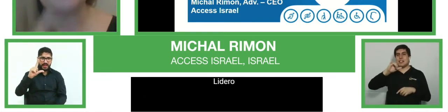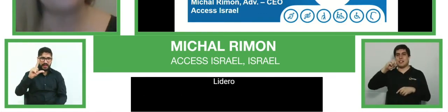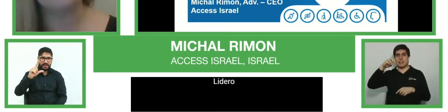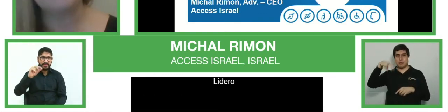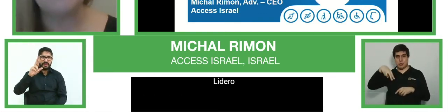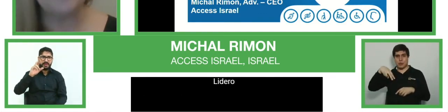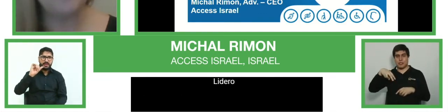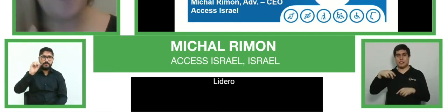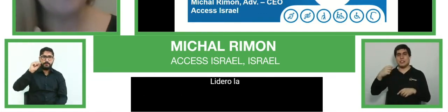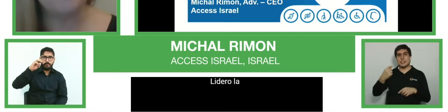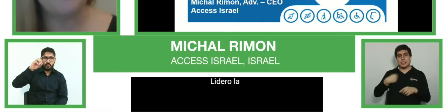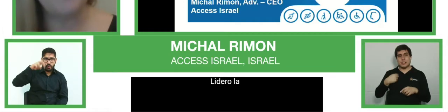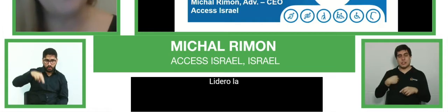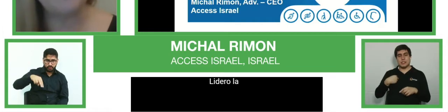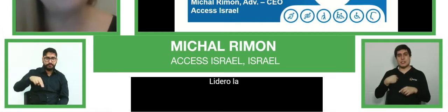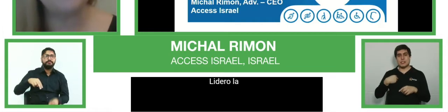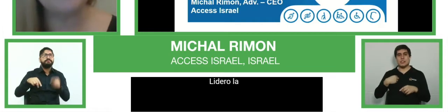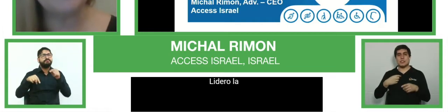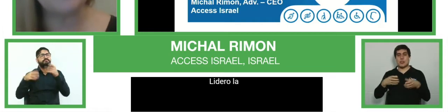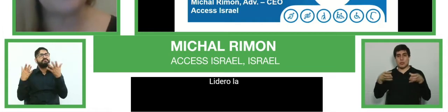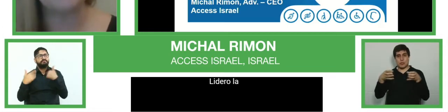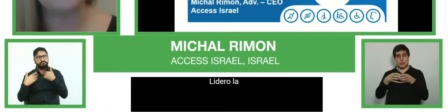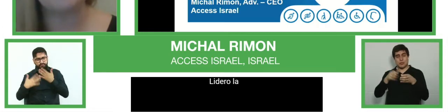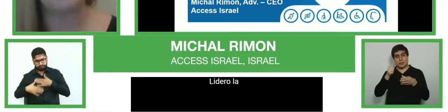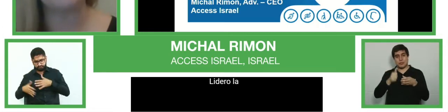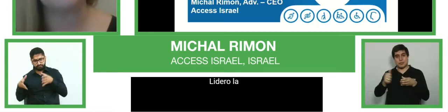organización Access Israel. Soy